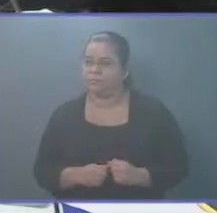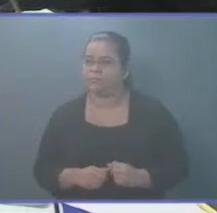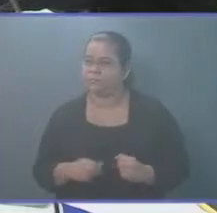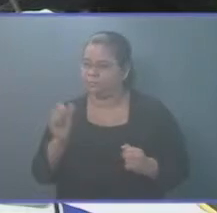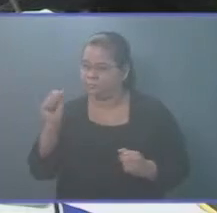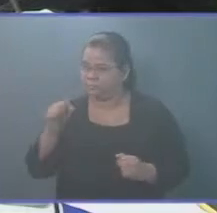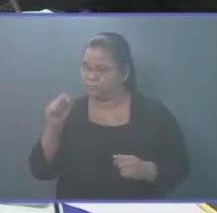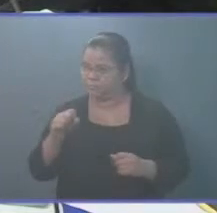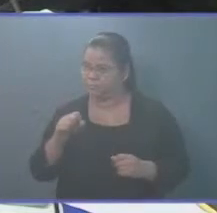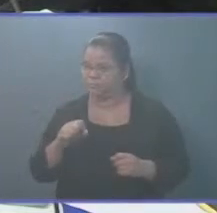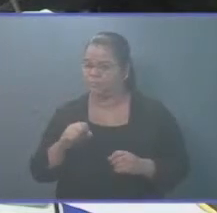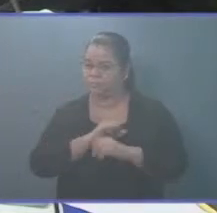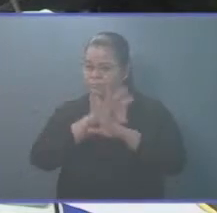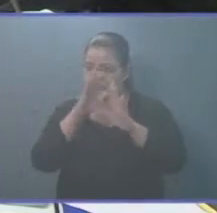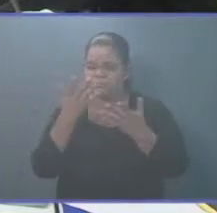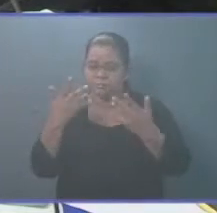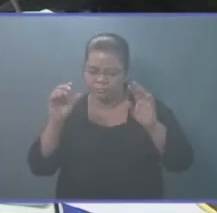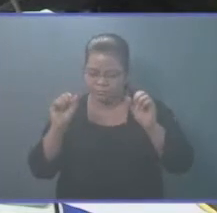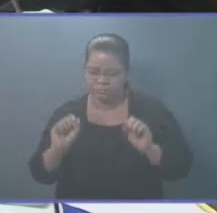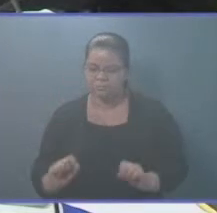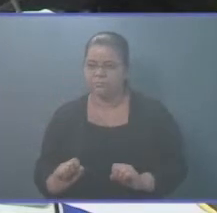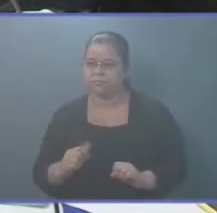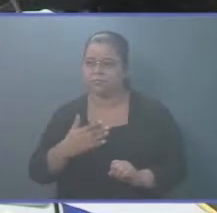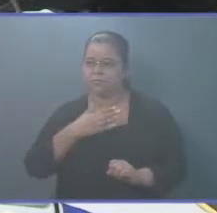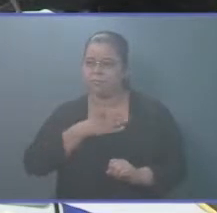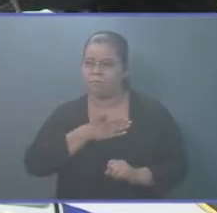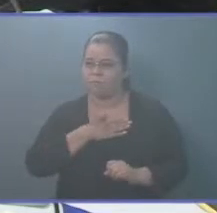podrá disponerse